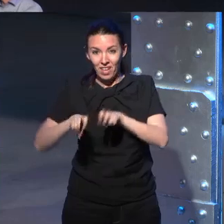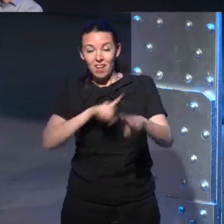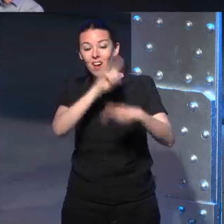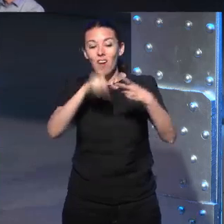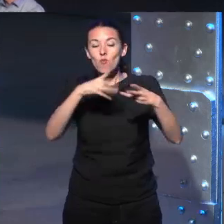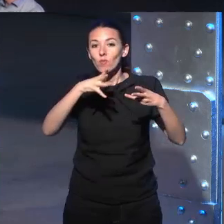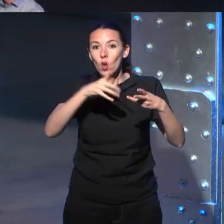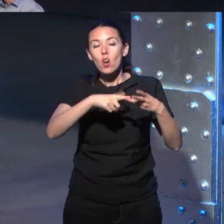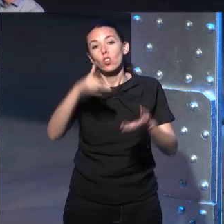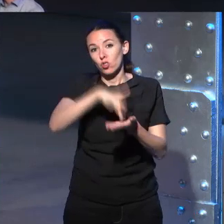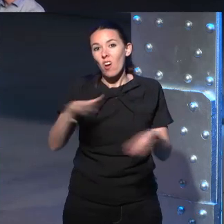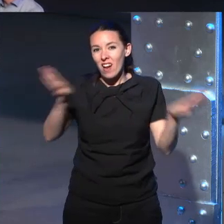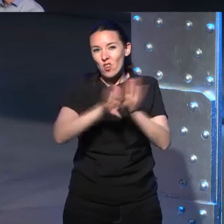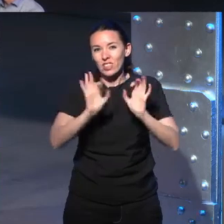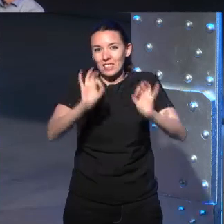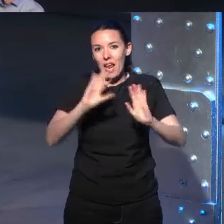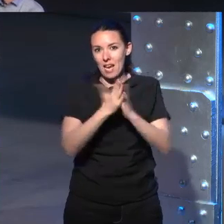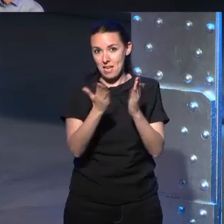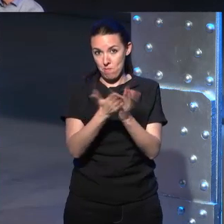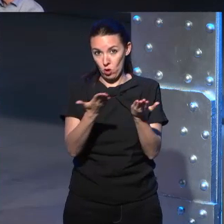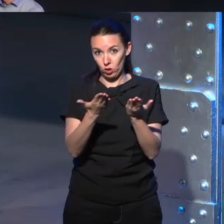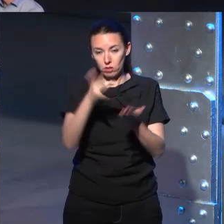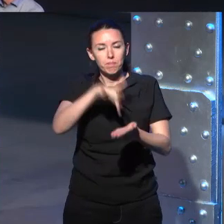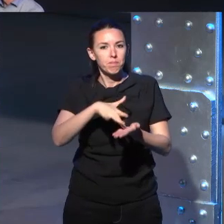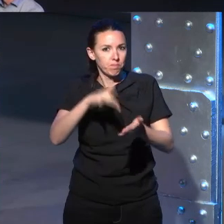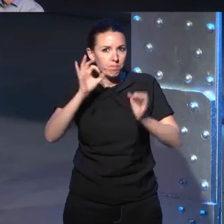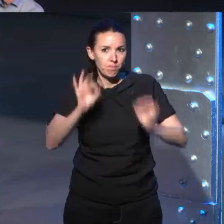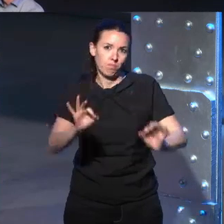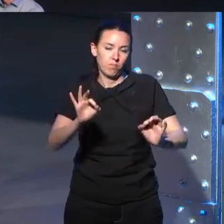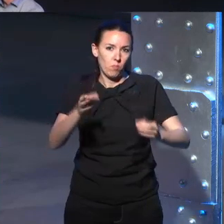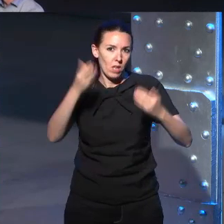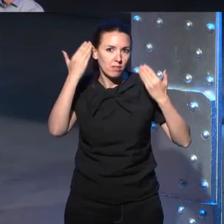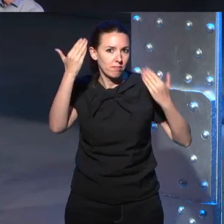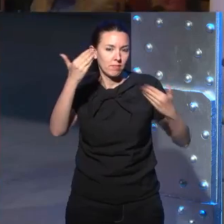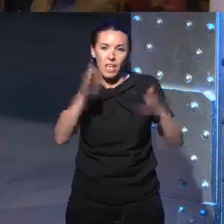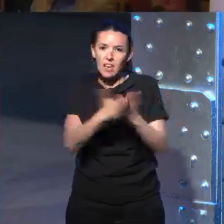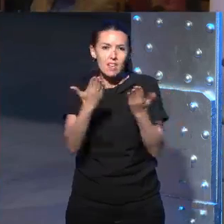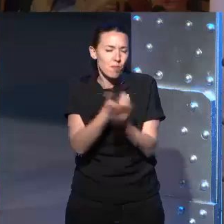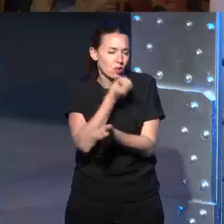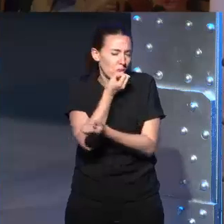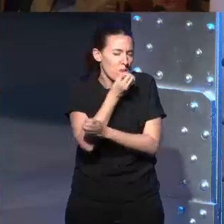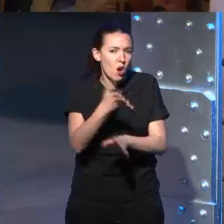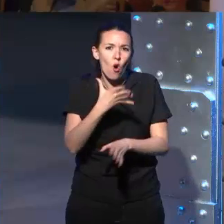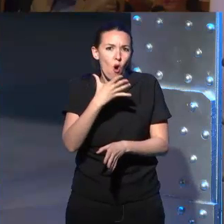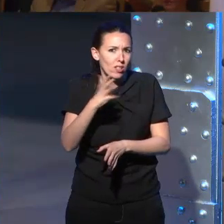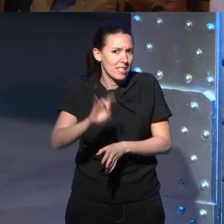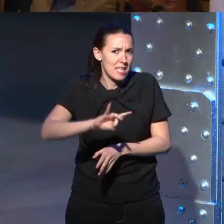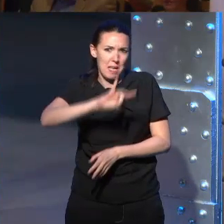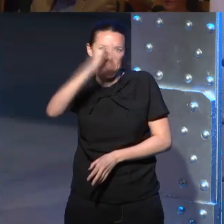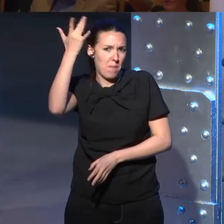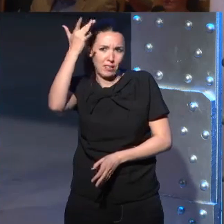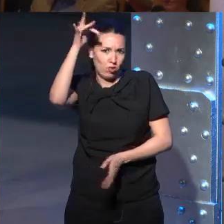razón es porque es la noche de los libros y celebrar los libros es lo mejor que se puede hacer, el mejor invento que ha